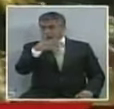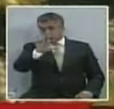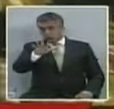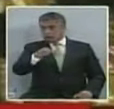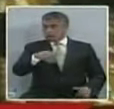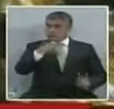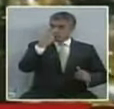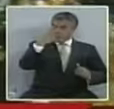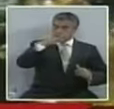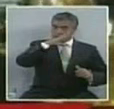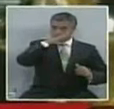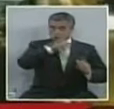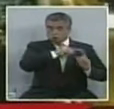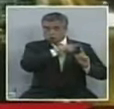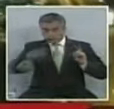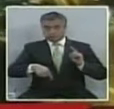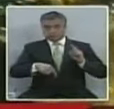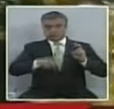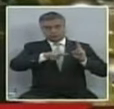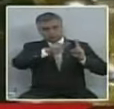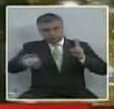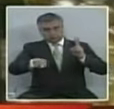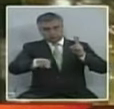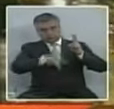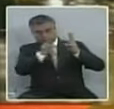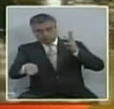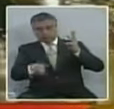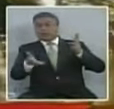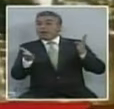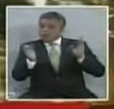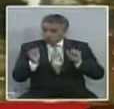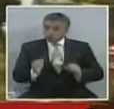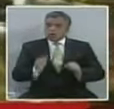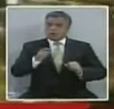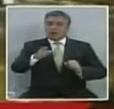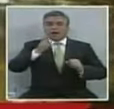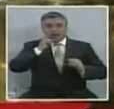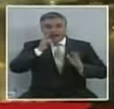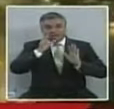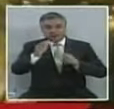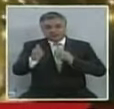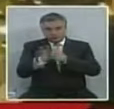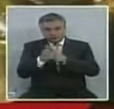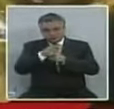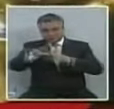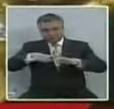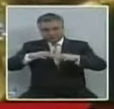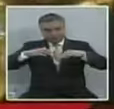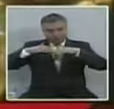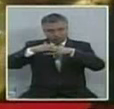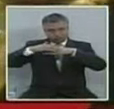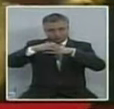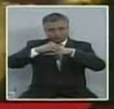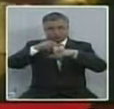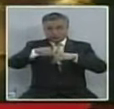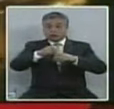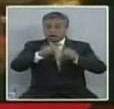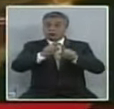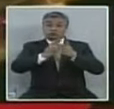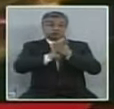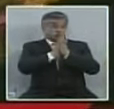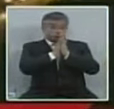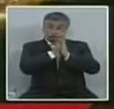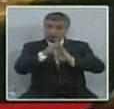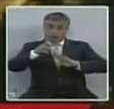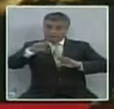seguir registrándose en los bordes costeros, particularmente de las zonas cercanas a la zona de ruptura, y paralelamente se están propagando por todo el Pacífico. La